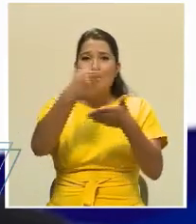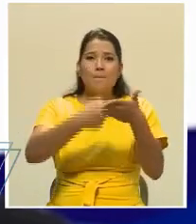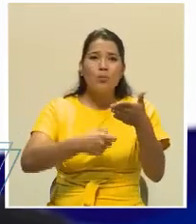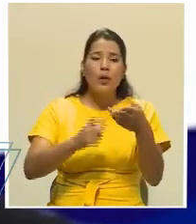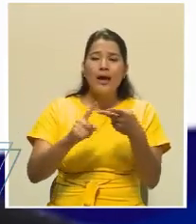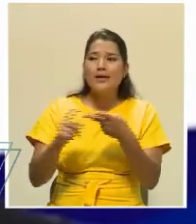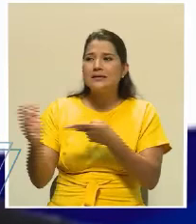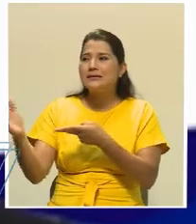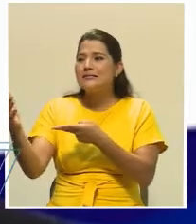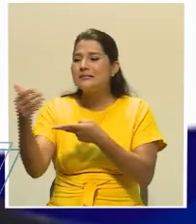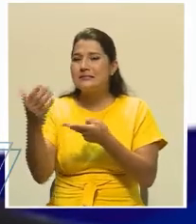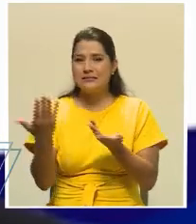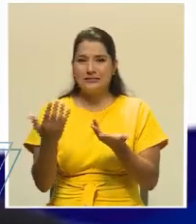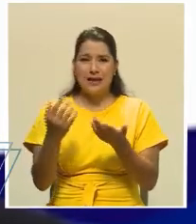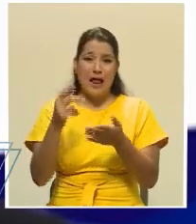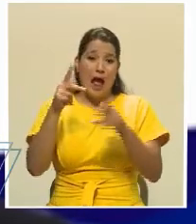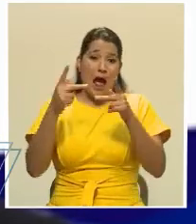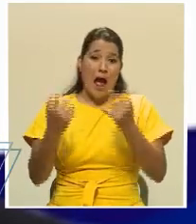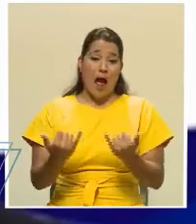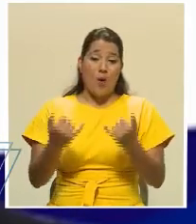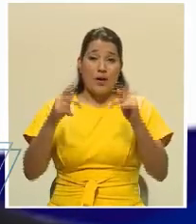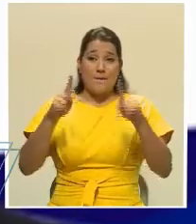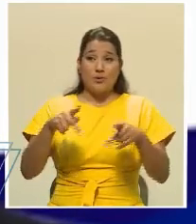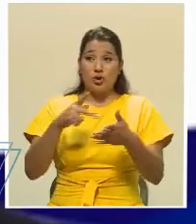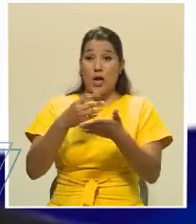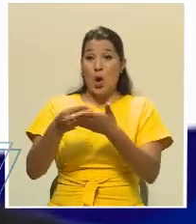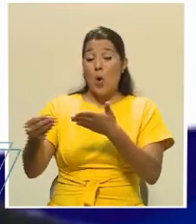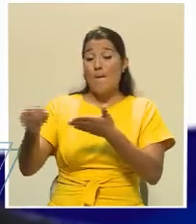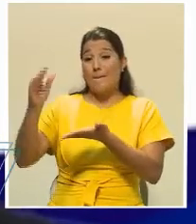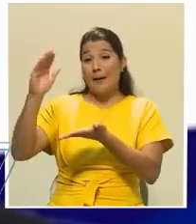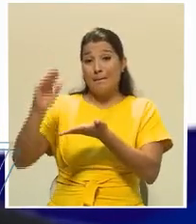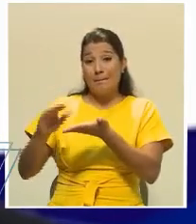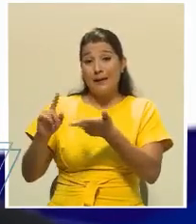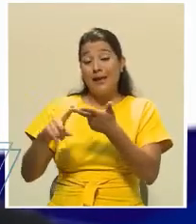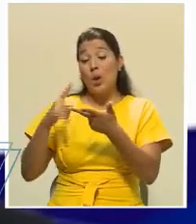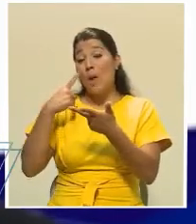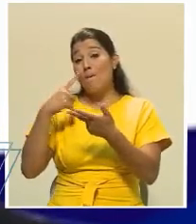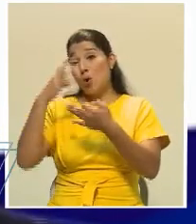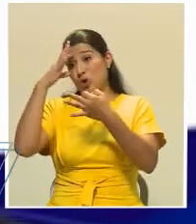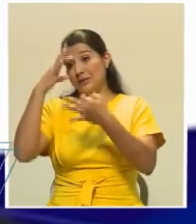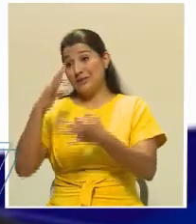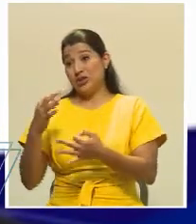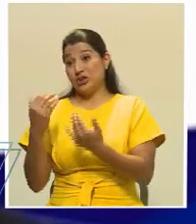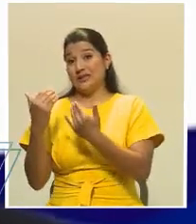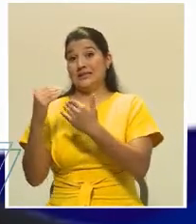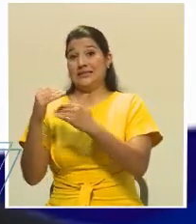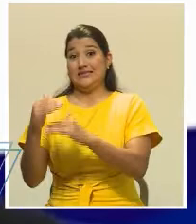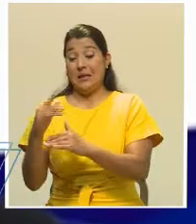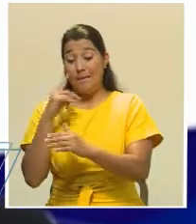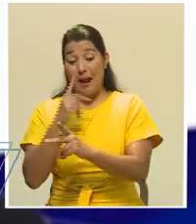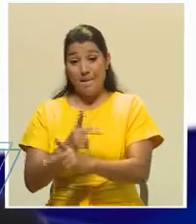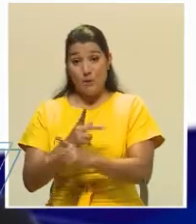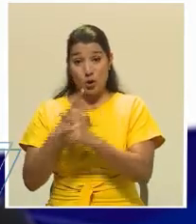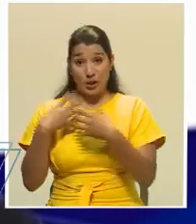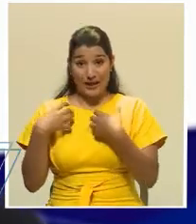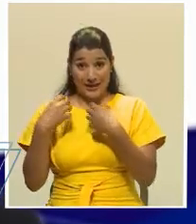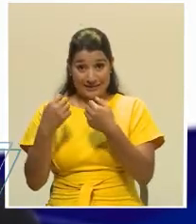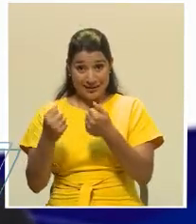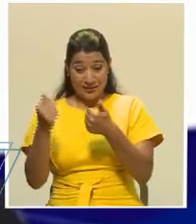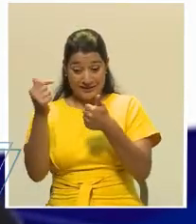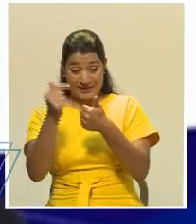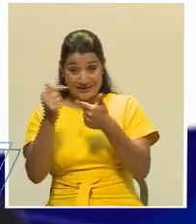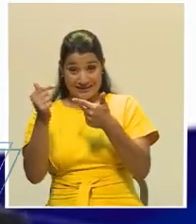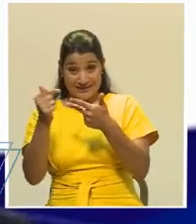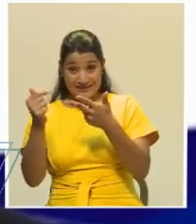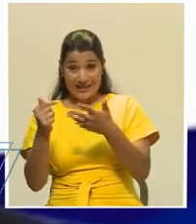los hábitos de consumo por las medidas de restricción para proteger la salud de los habitantes. Esto ha causado